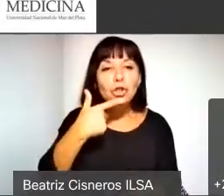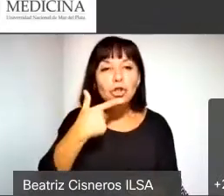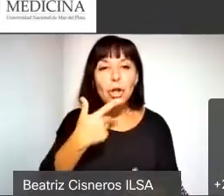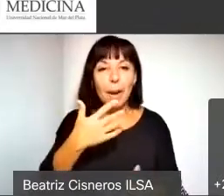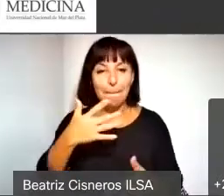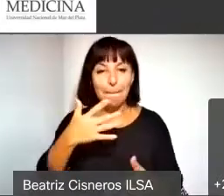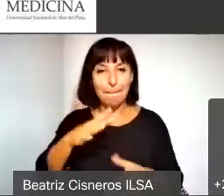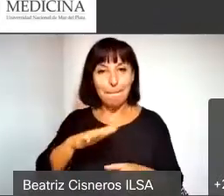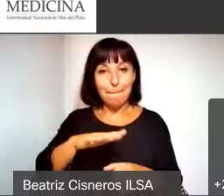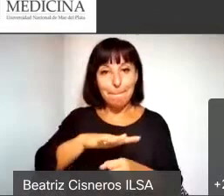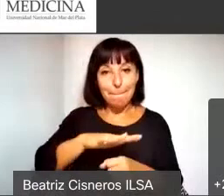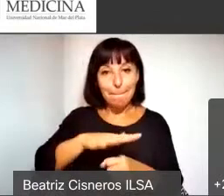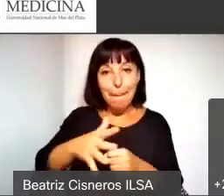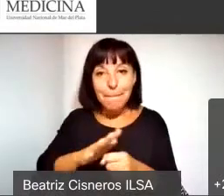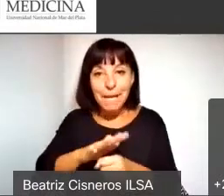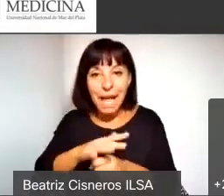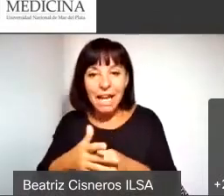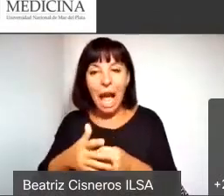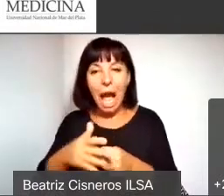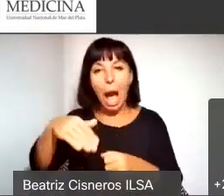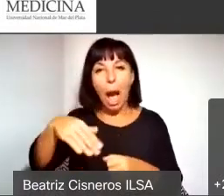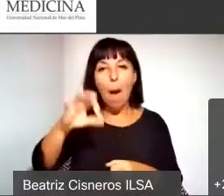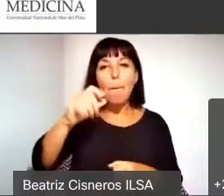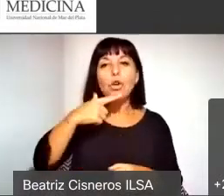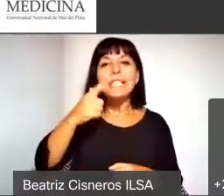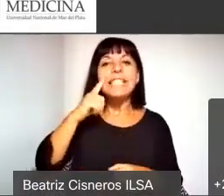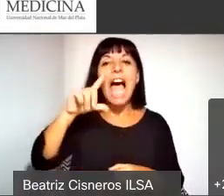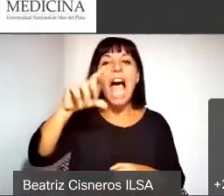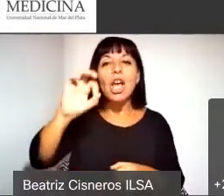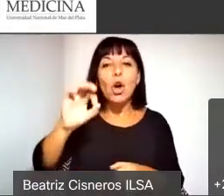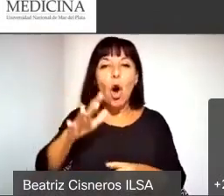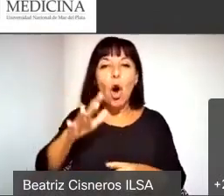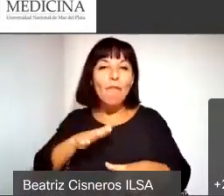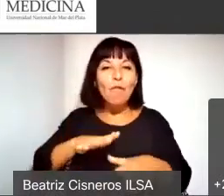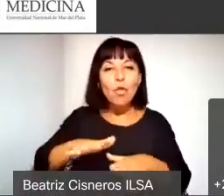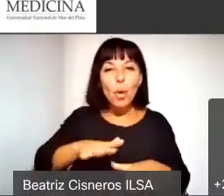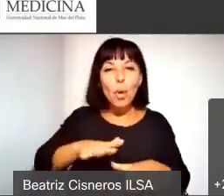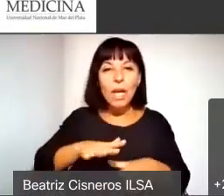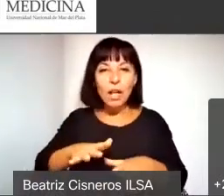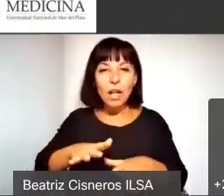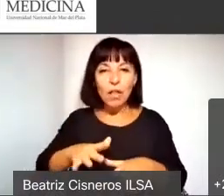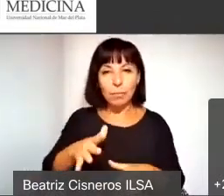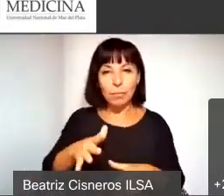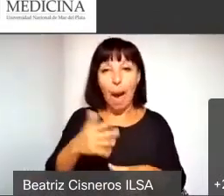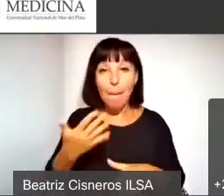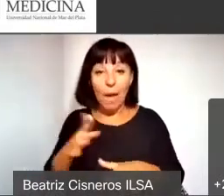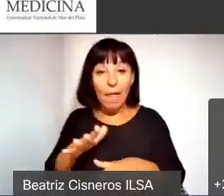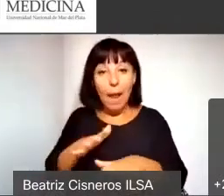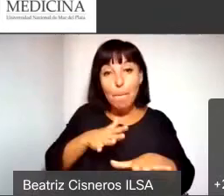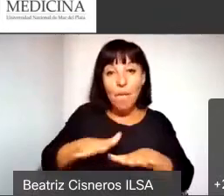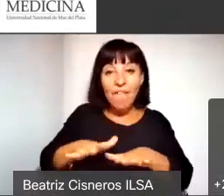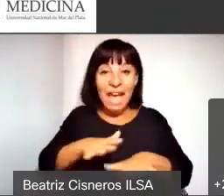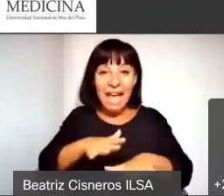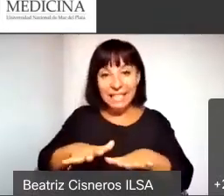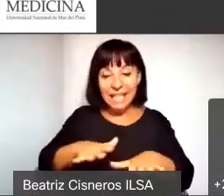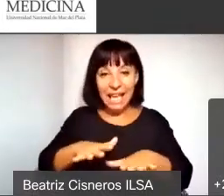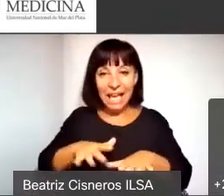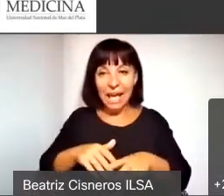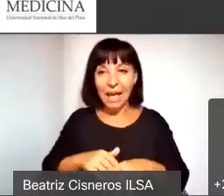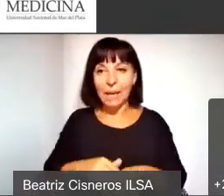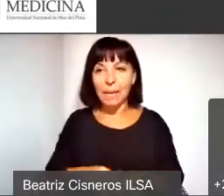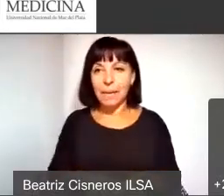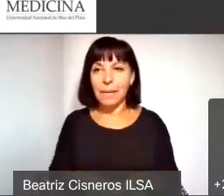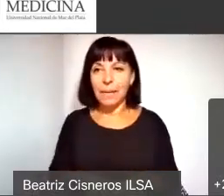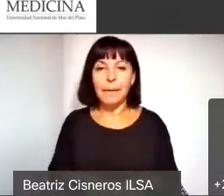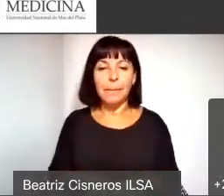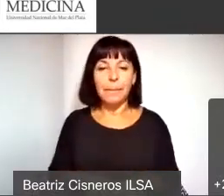mosaico fluido. Que sea fluido significa que sus componentes tienen una cierta complacencia y pueden desplazarse, pueden moverse. Y